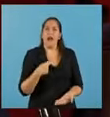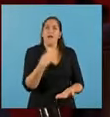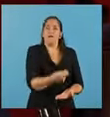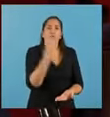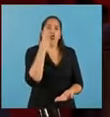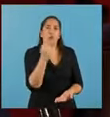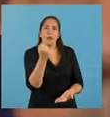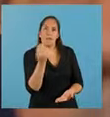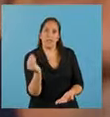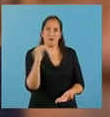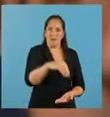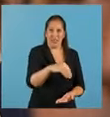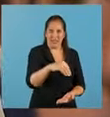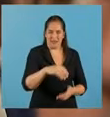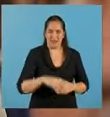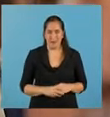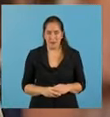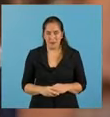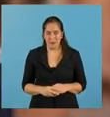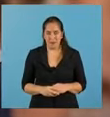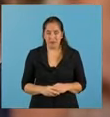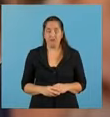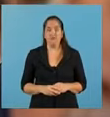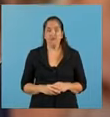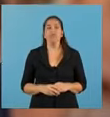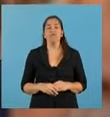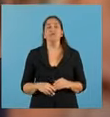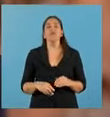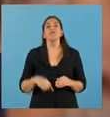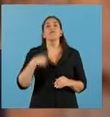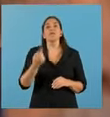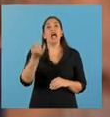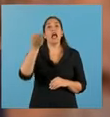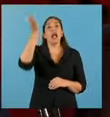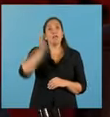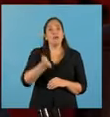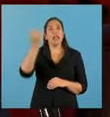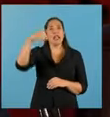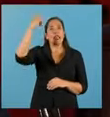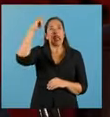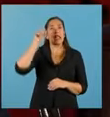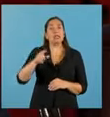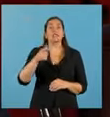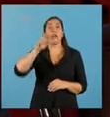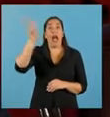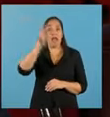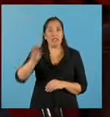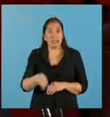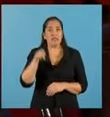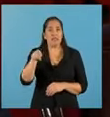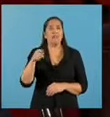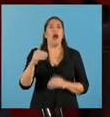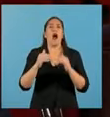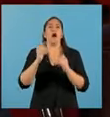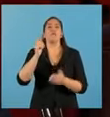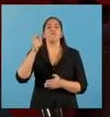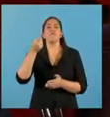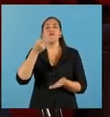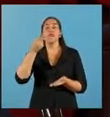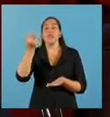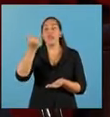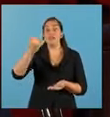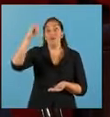Hijo. Resolvimos la baja de la tasa de interés en los créditos del ANSES y la suspensión